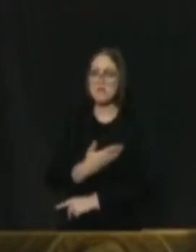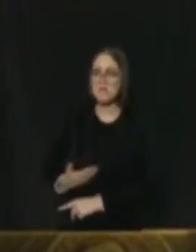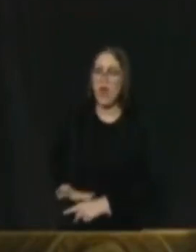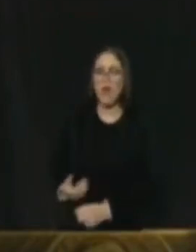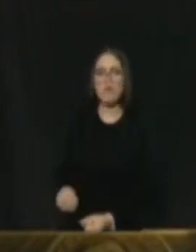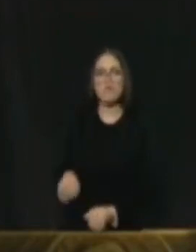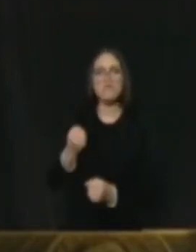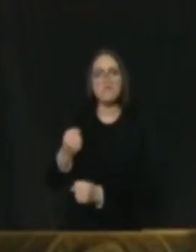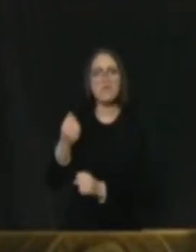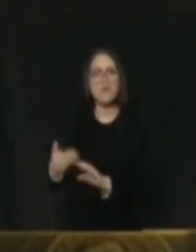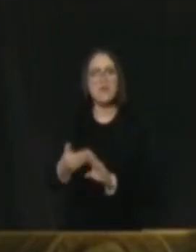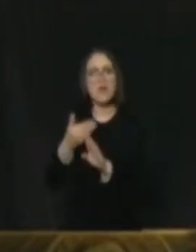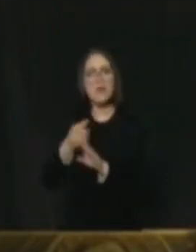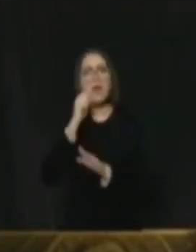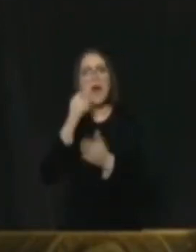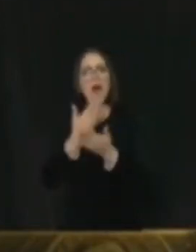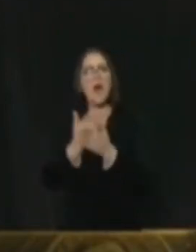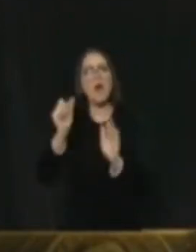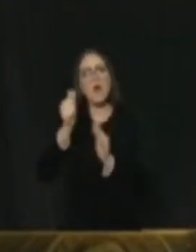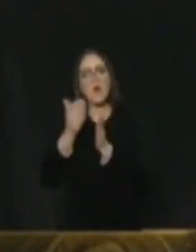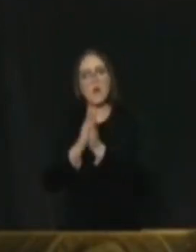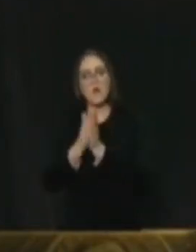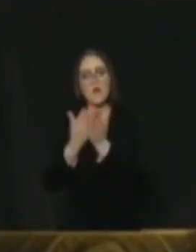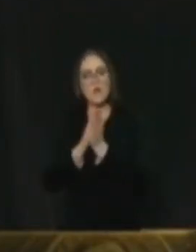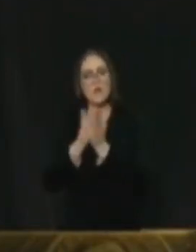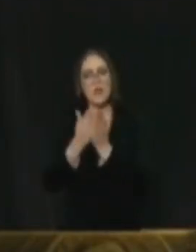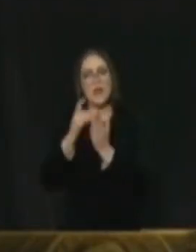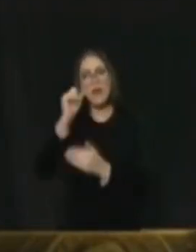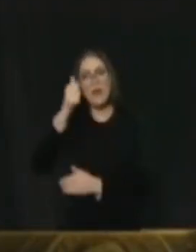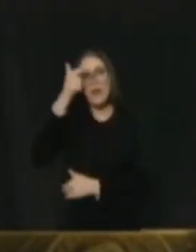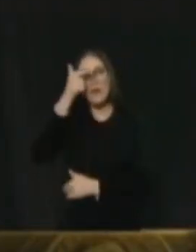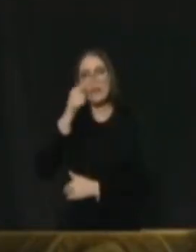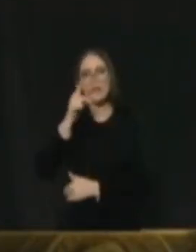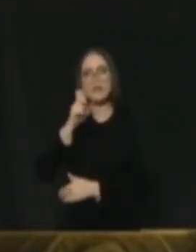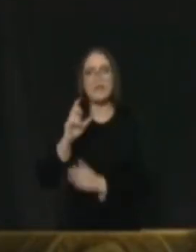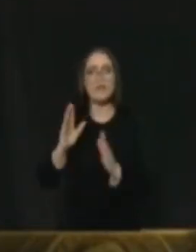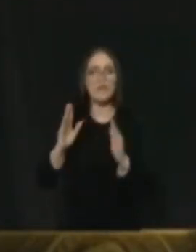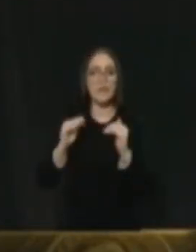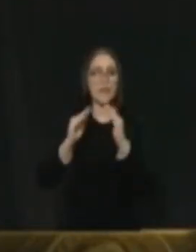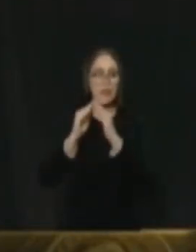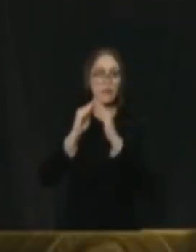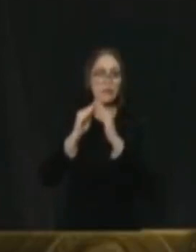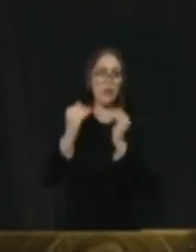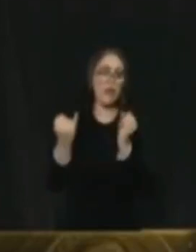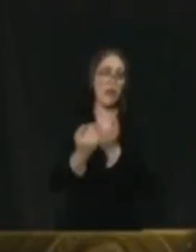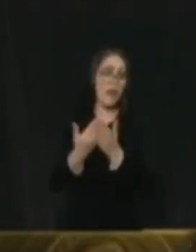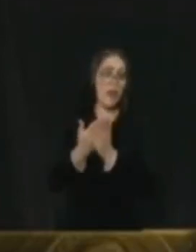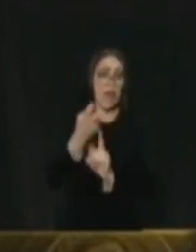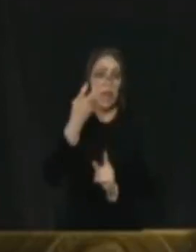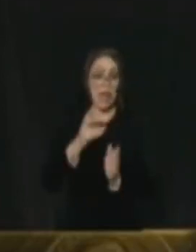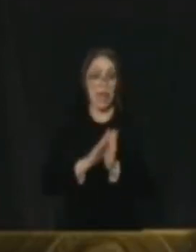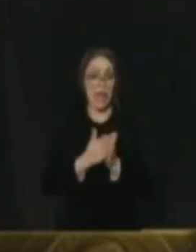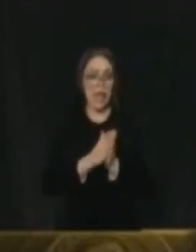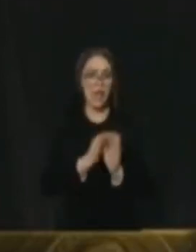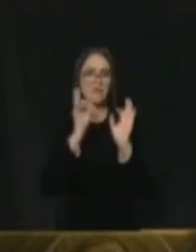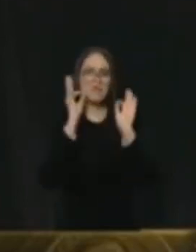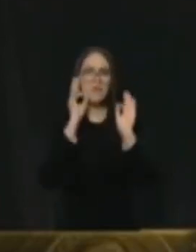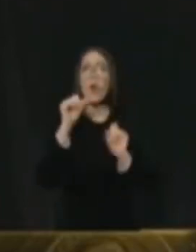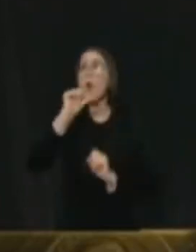mexicano con su libro La Noche de Tlatelolco. Este libro no solo combatió la versión